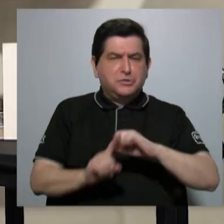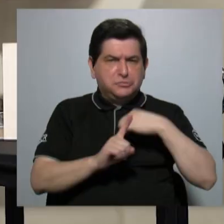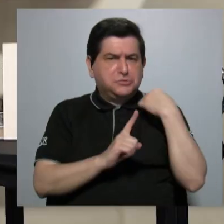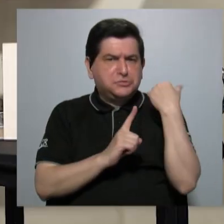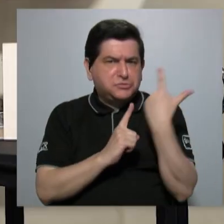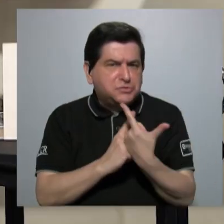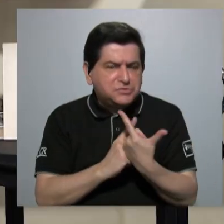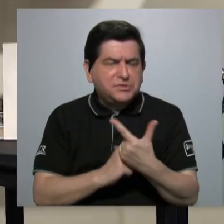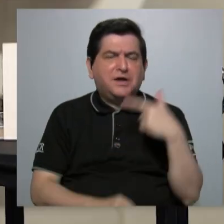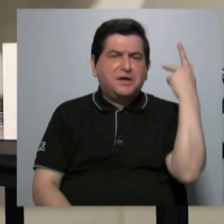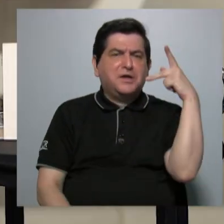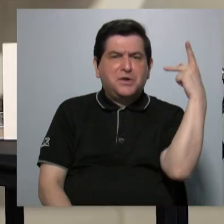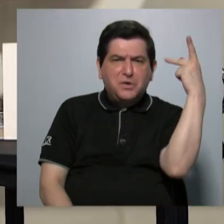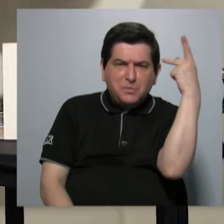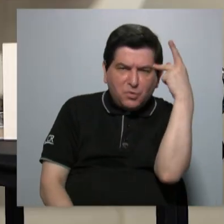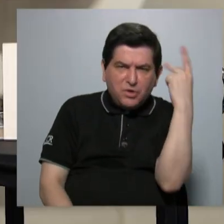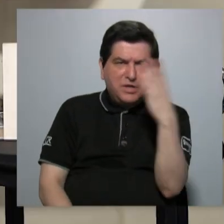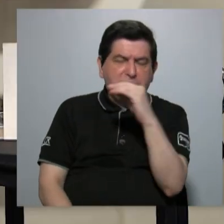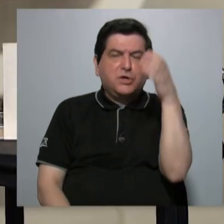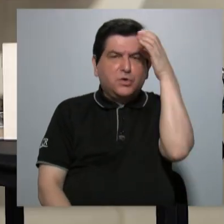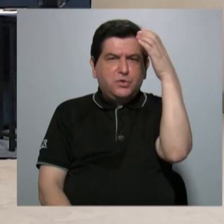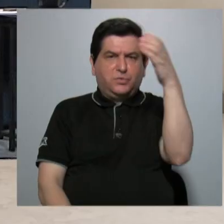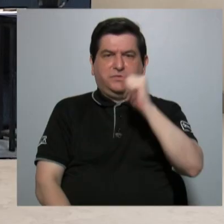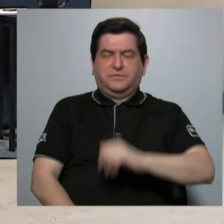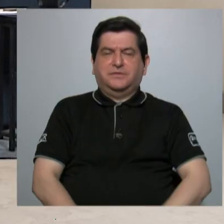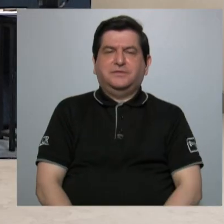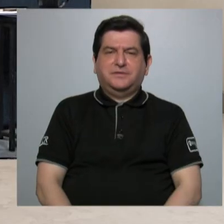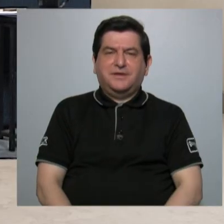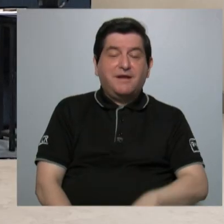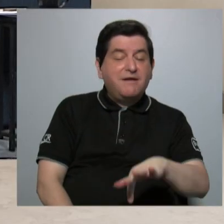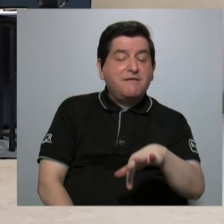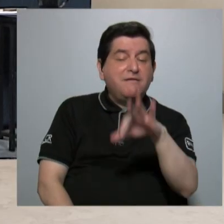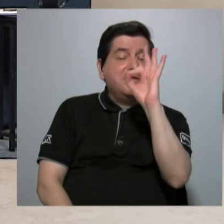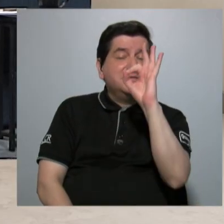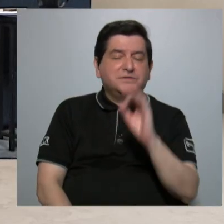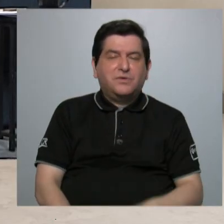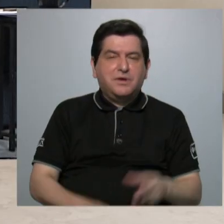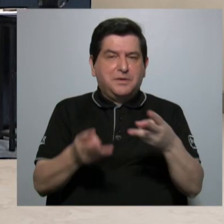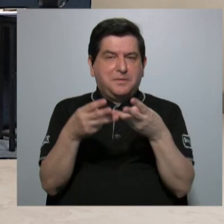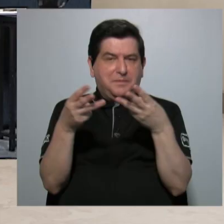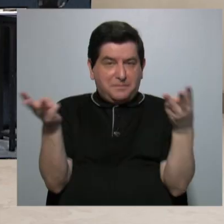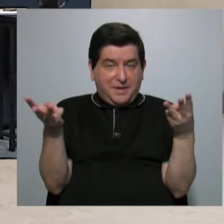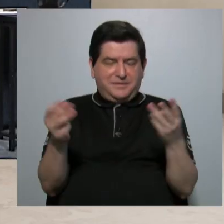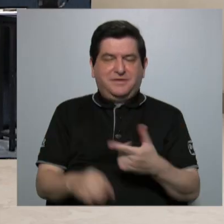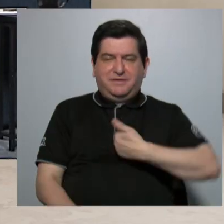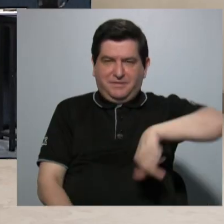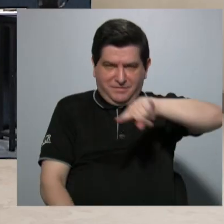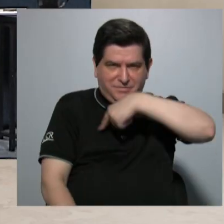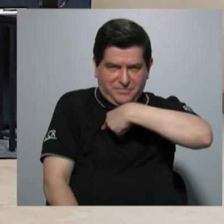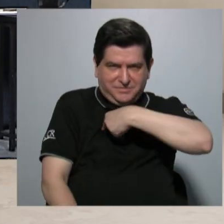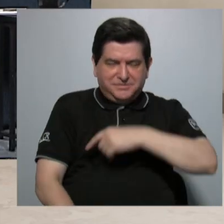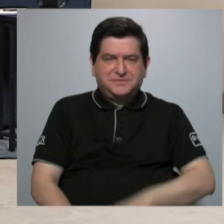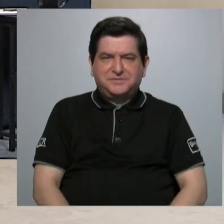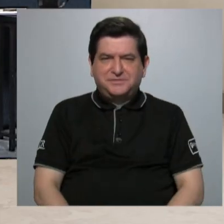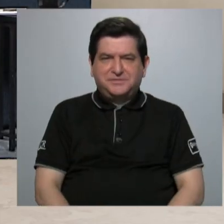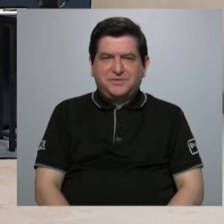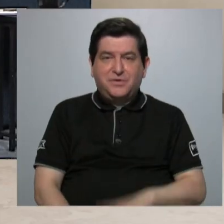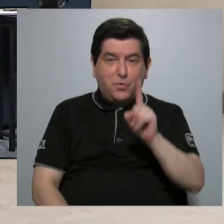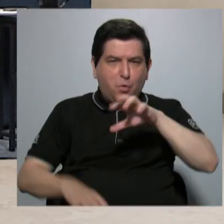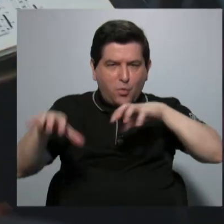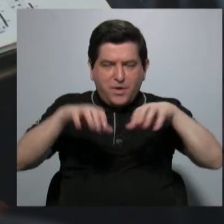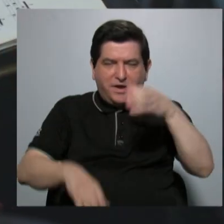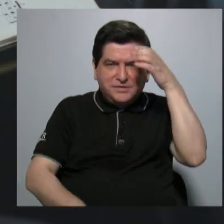social, un peso político y un peso cultural. La escogencia del repertorio nuestro es un